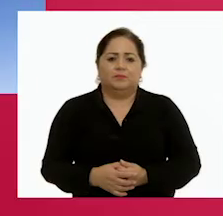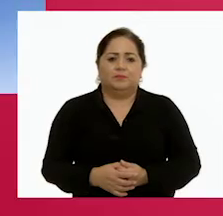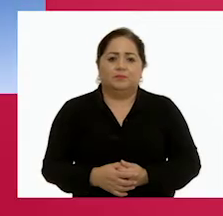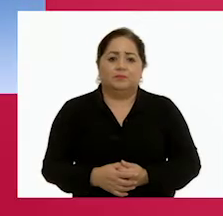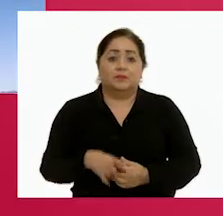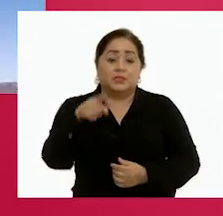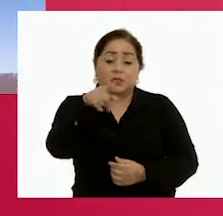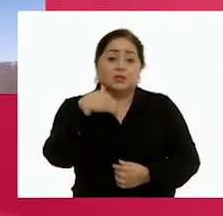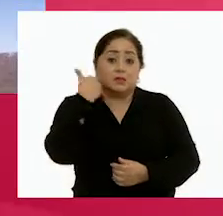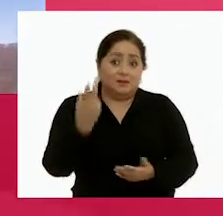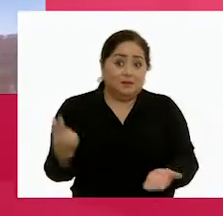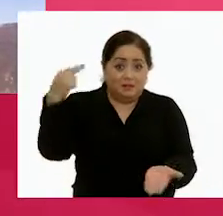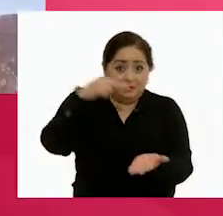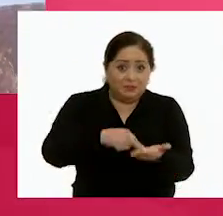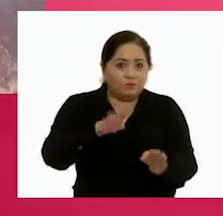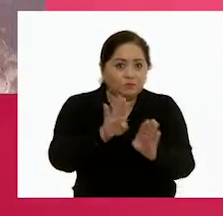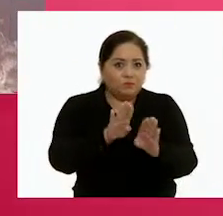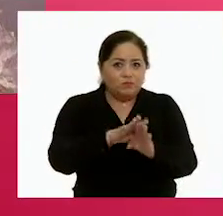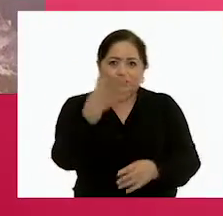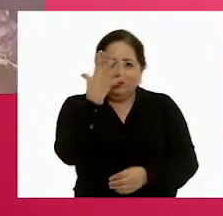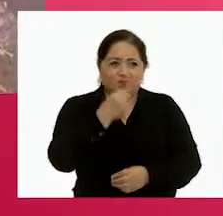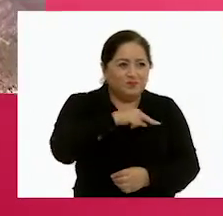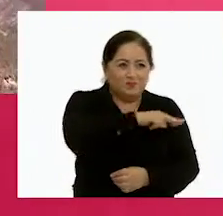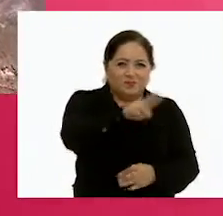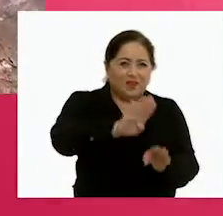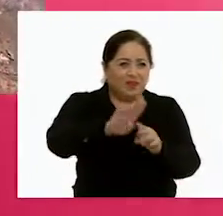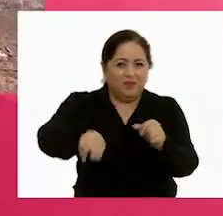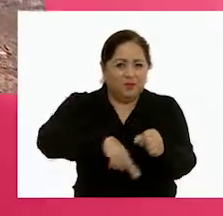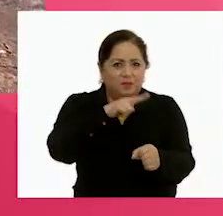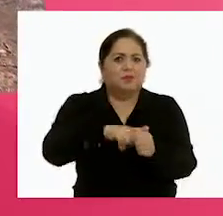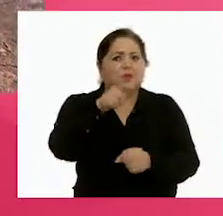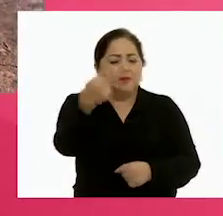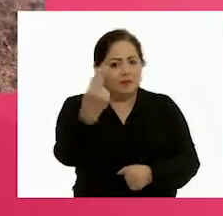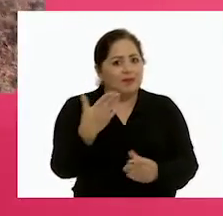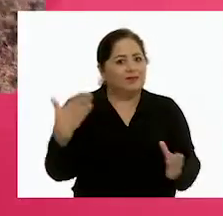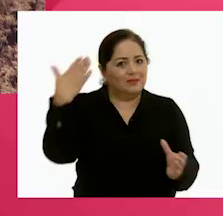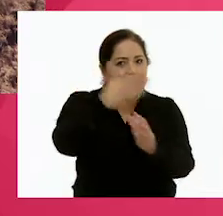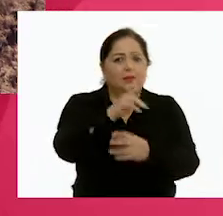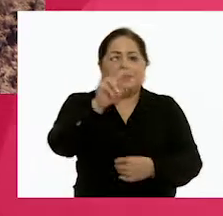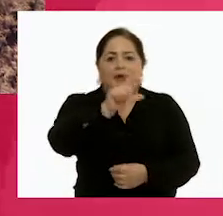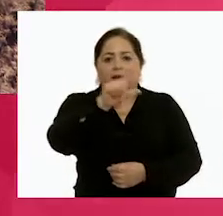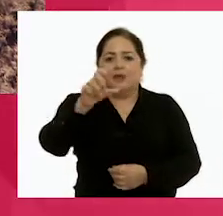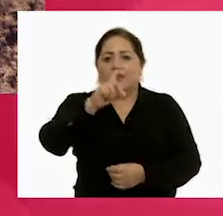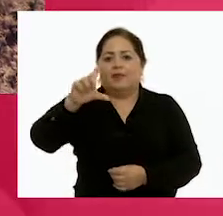Si se quiere presenciar un increíble espectáculo natural, hay que venir al Valle